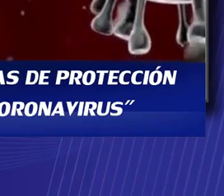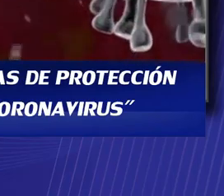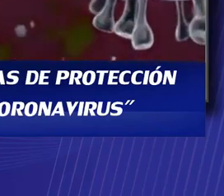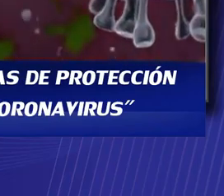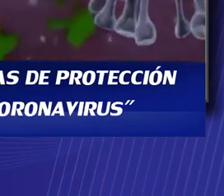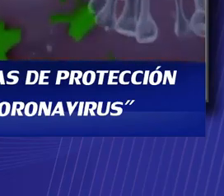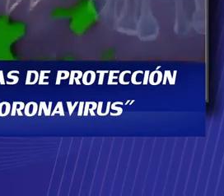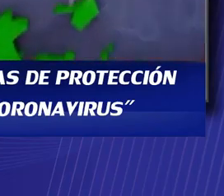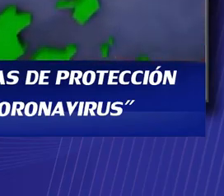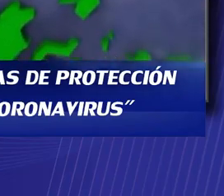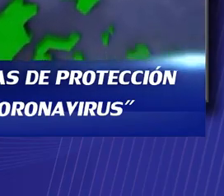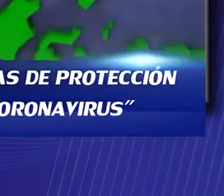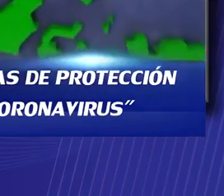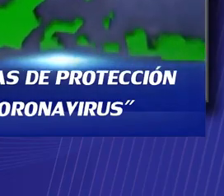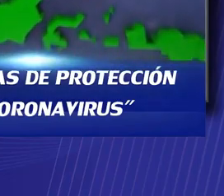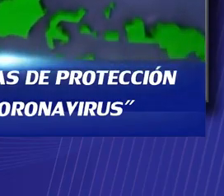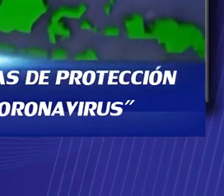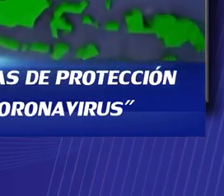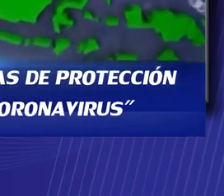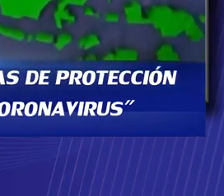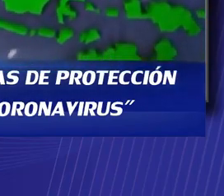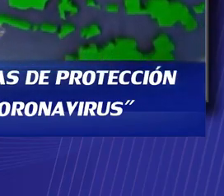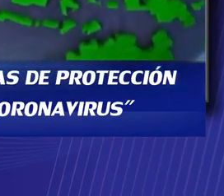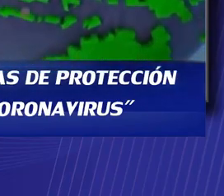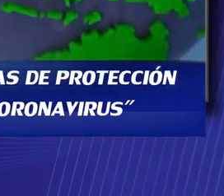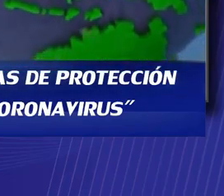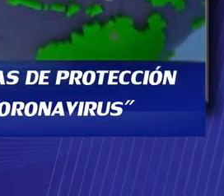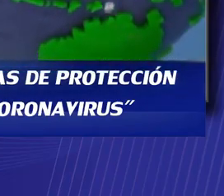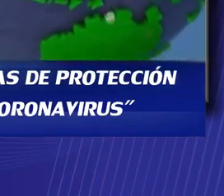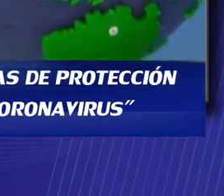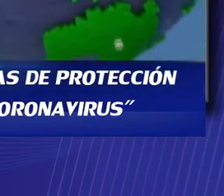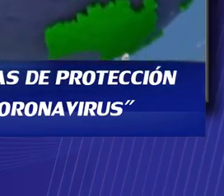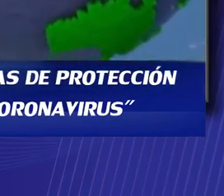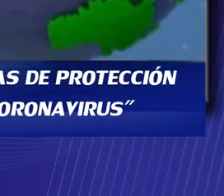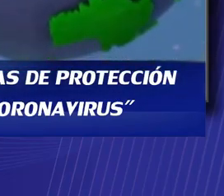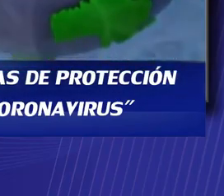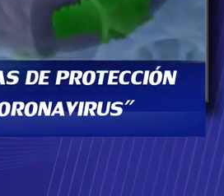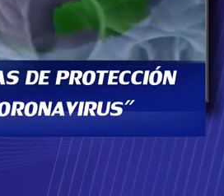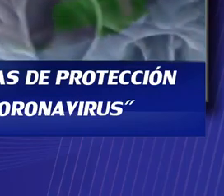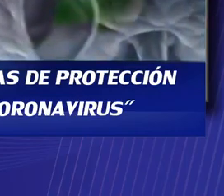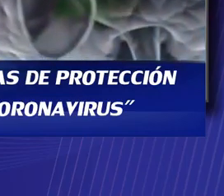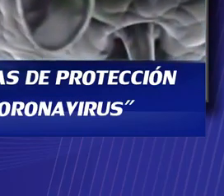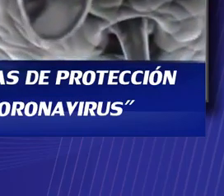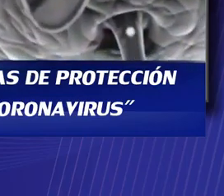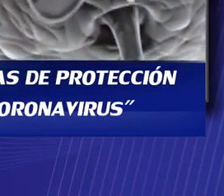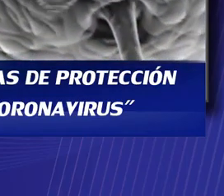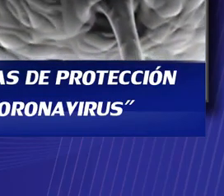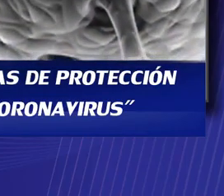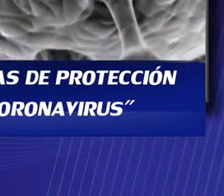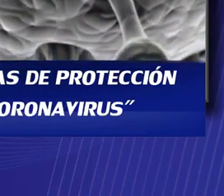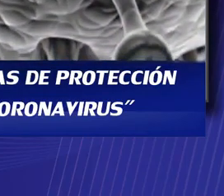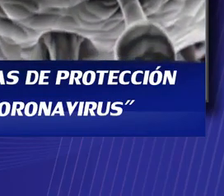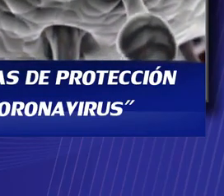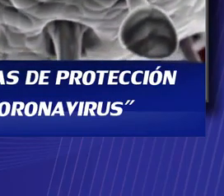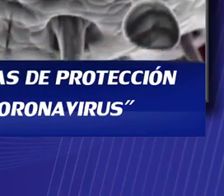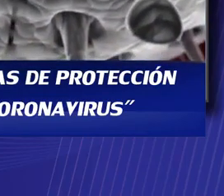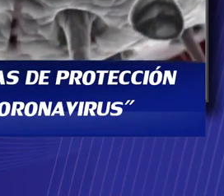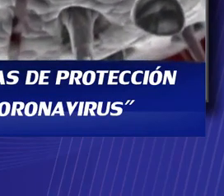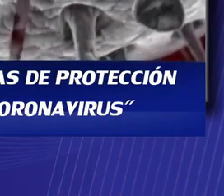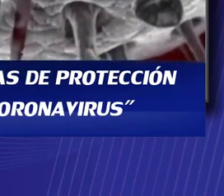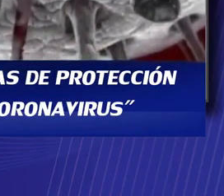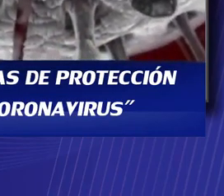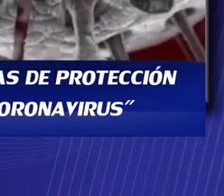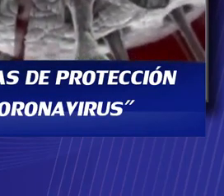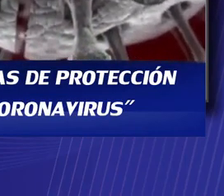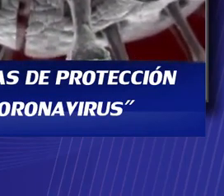cuadros respiratorios dentro de lo que son las medidas preventivas, en la preparación de la atención que corresponde si hubiese un